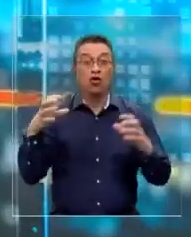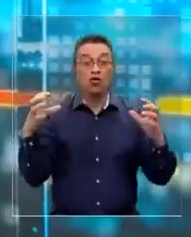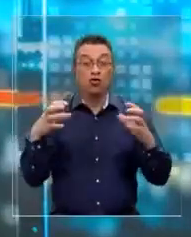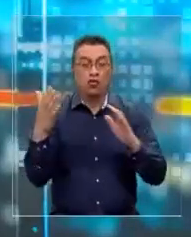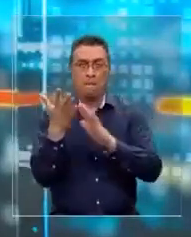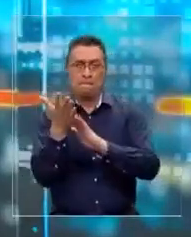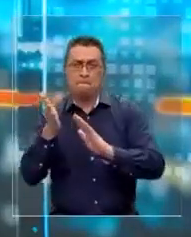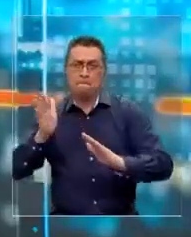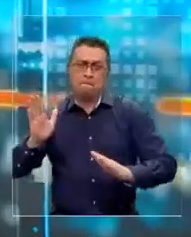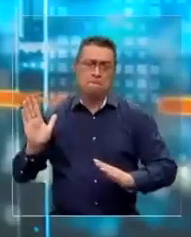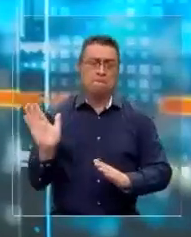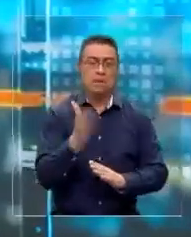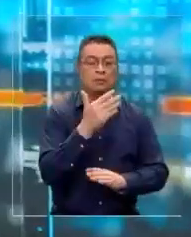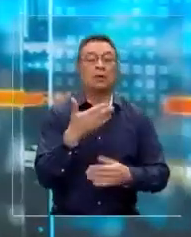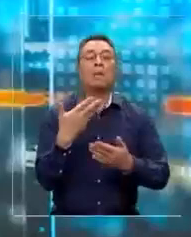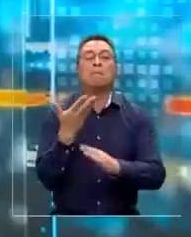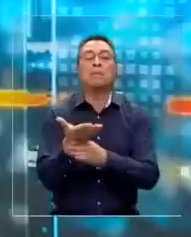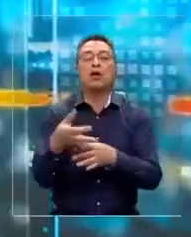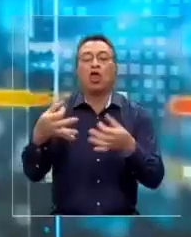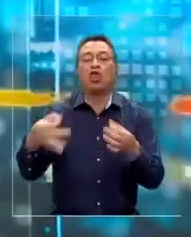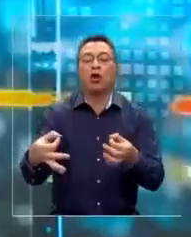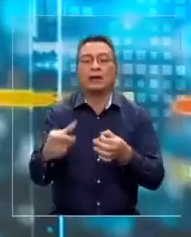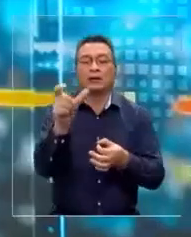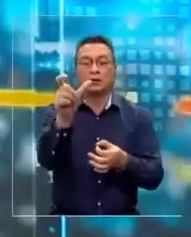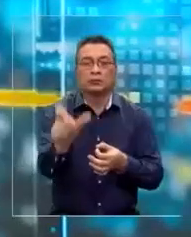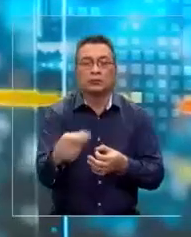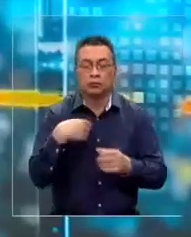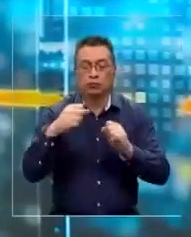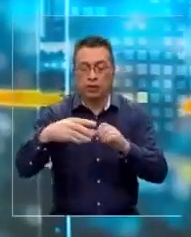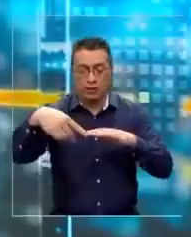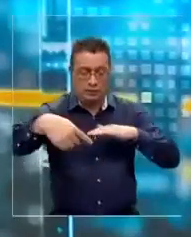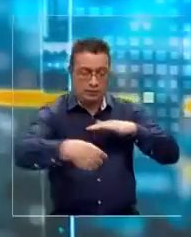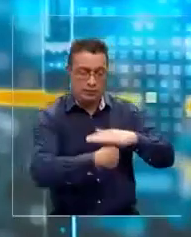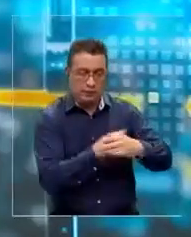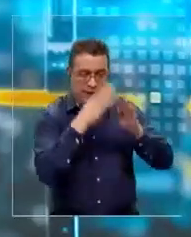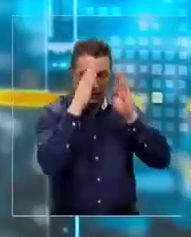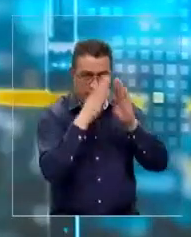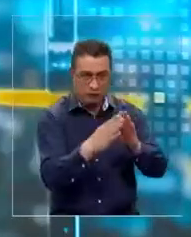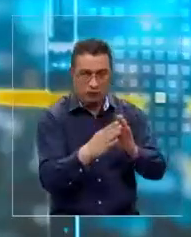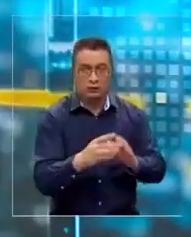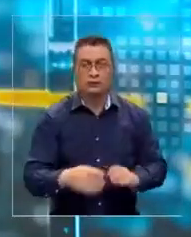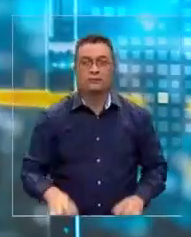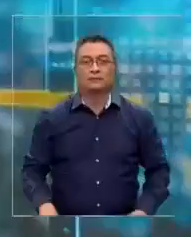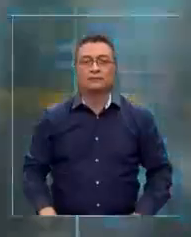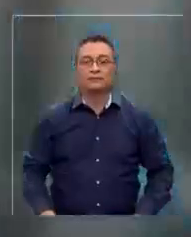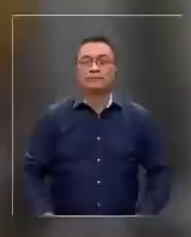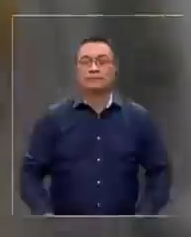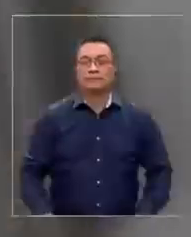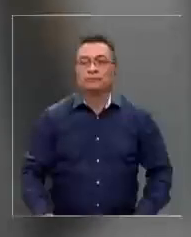fuerte cachetada cuando le pedía la documentación a un paciente para ser ingresado a atención.